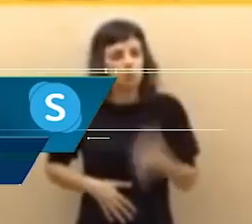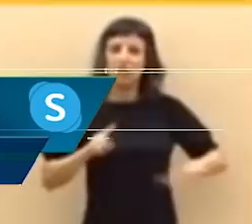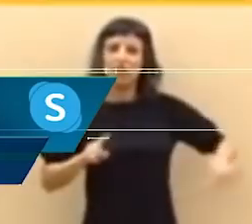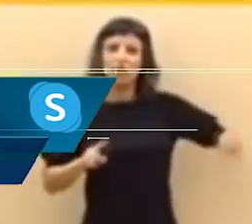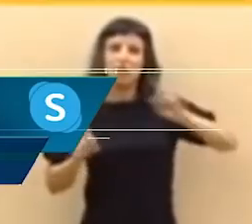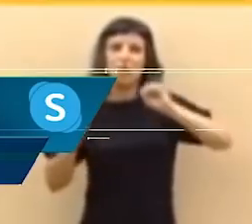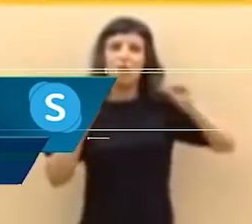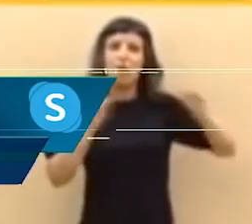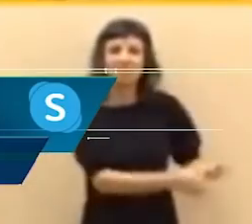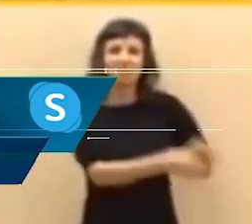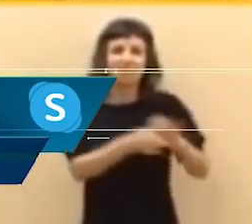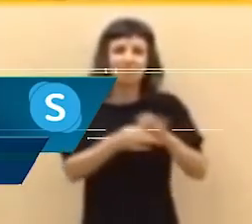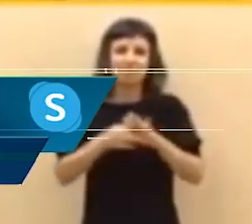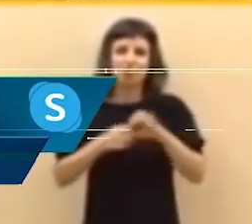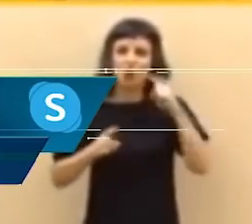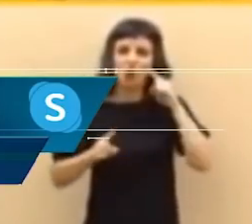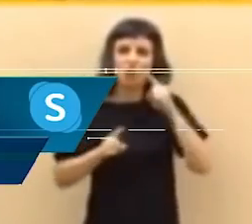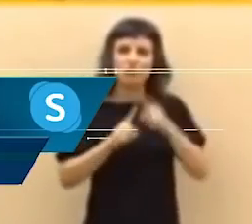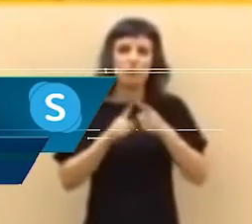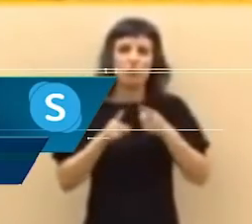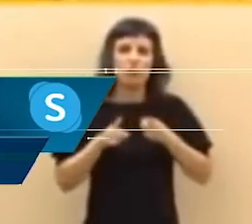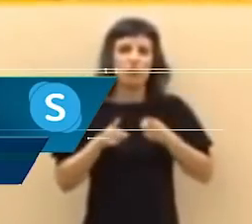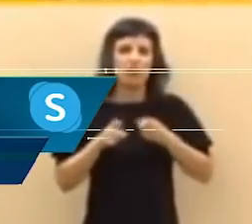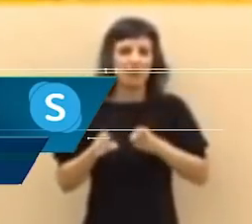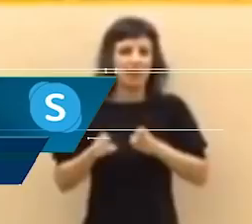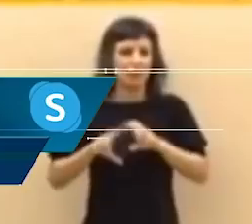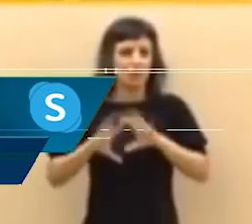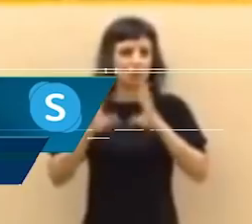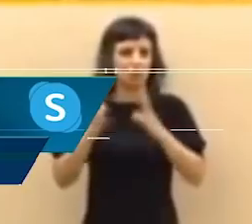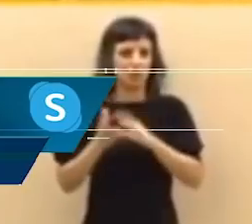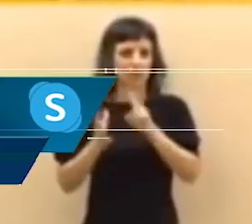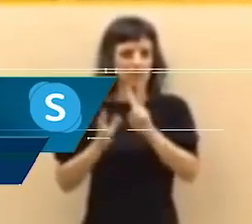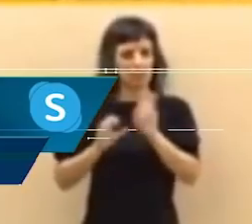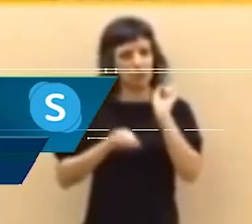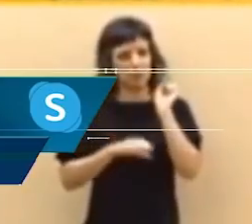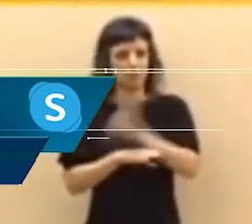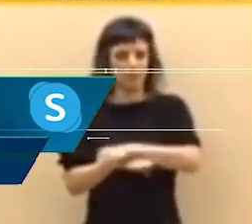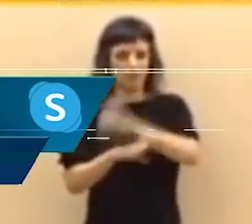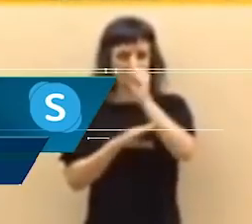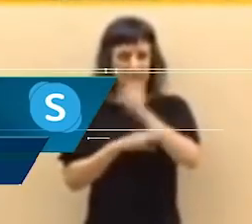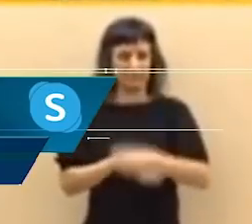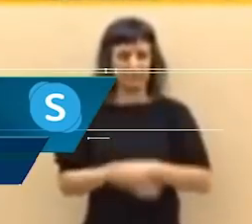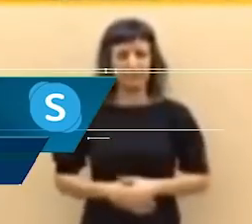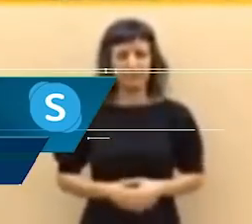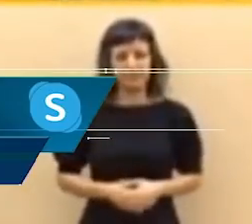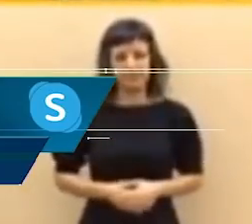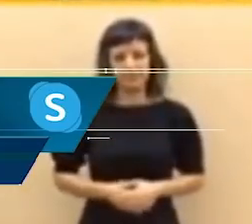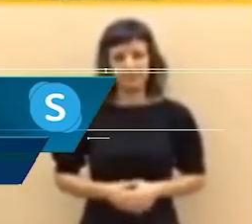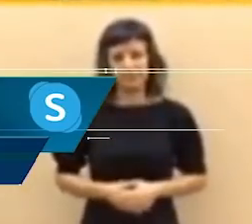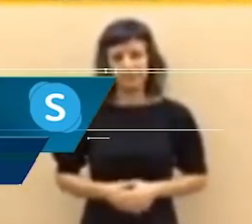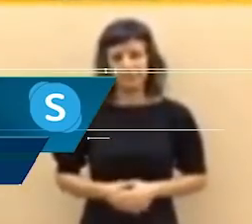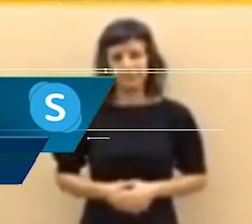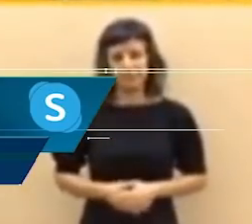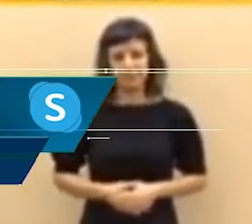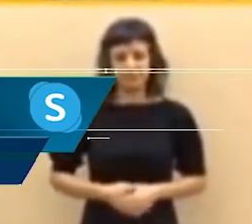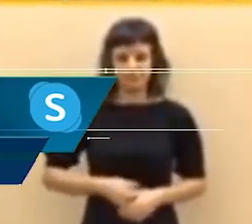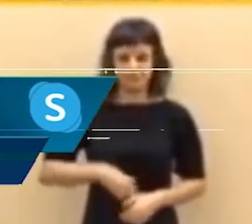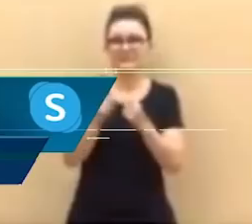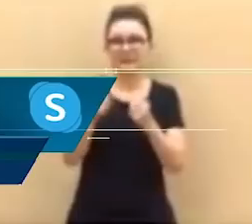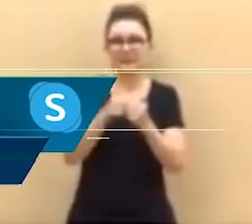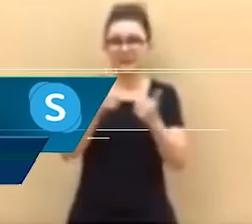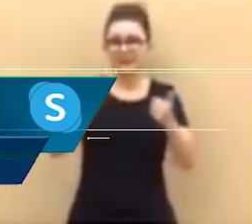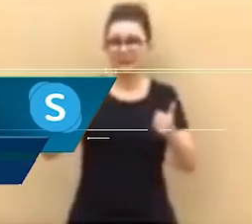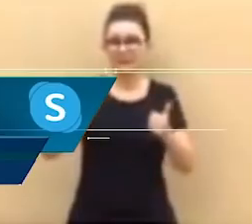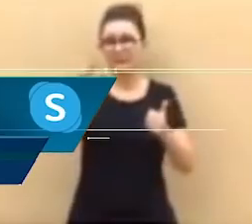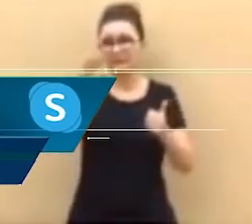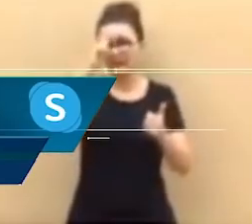otras opciones o hay otros determinados eventos donde deberían ponerse de acuerdo y poco a poco ir